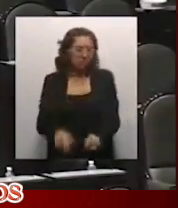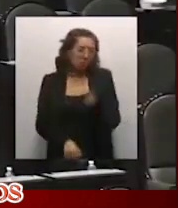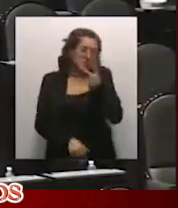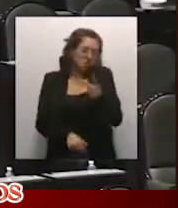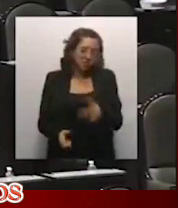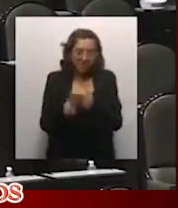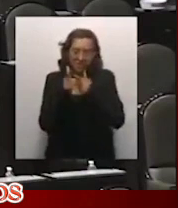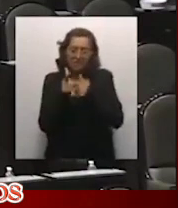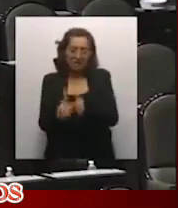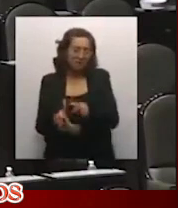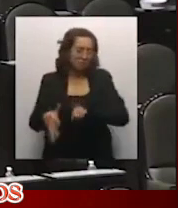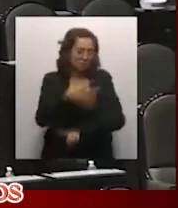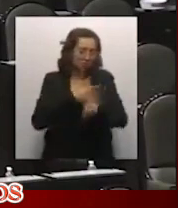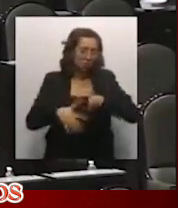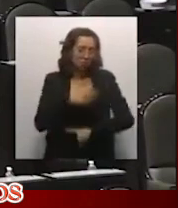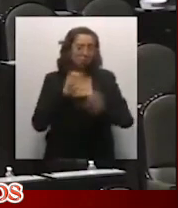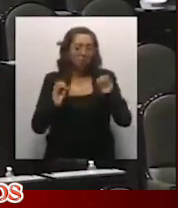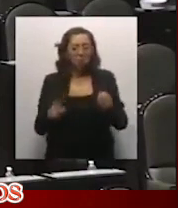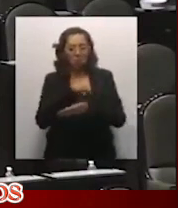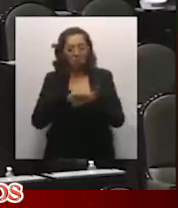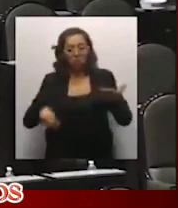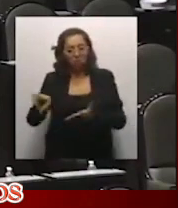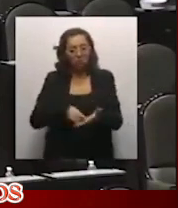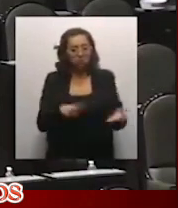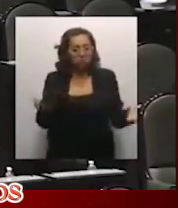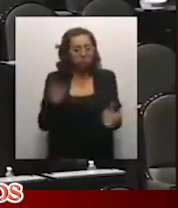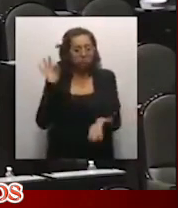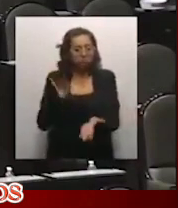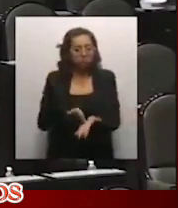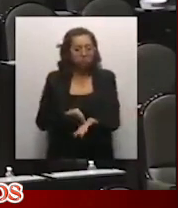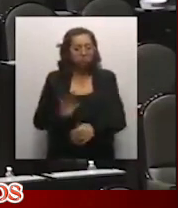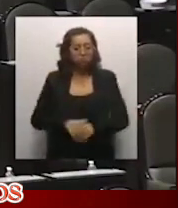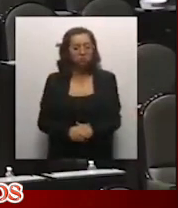O continuamos en este ambiente o cancelamos el punto.